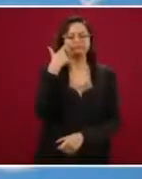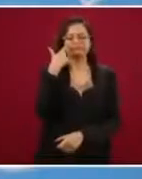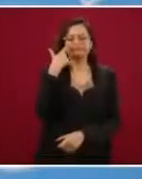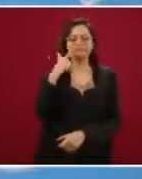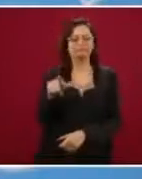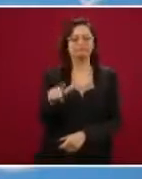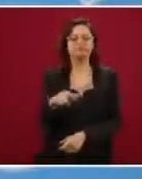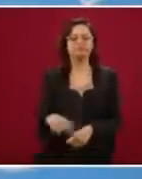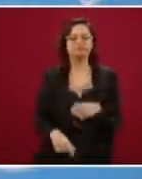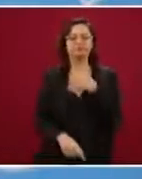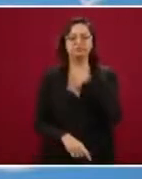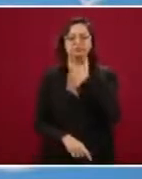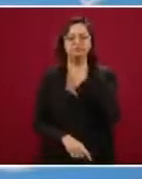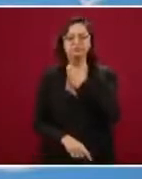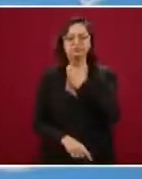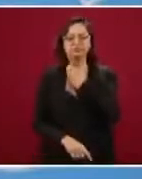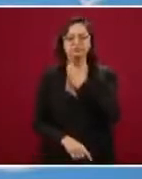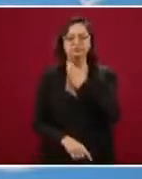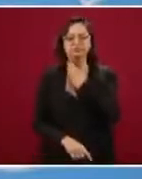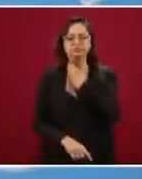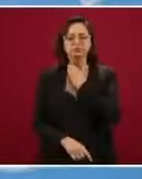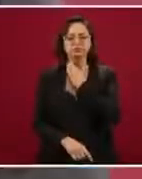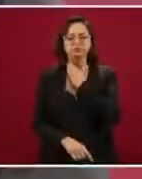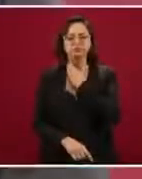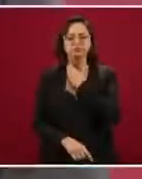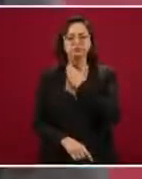queremos que se vivan